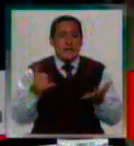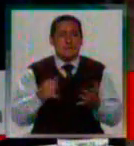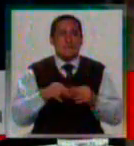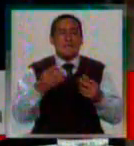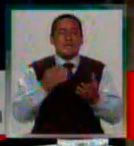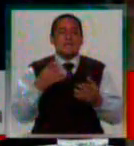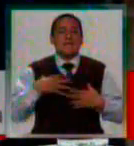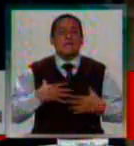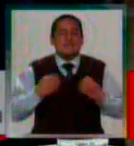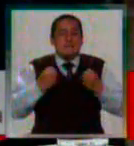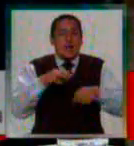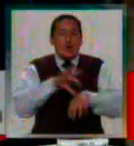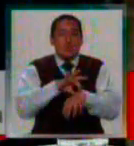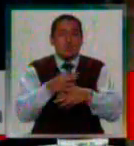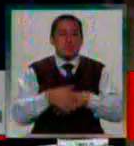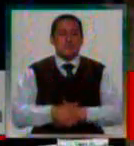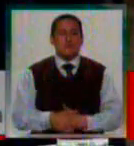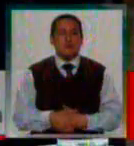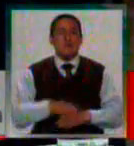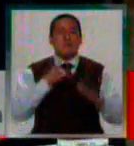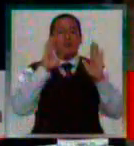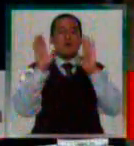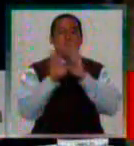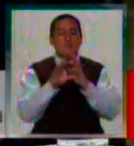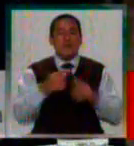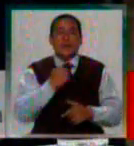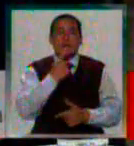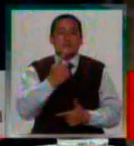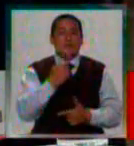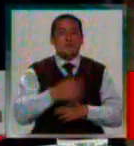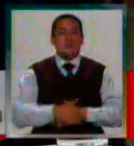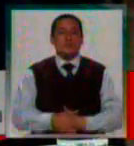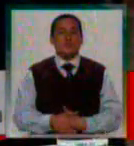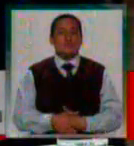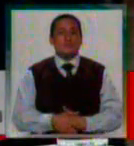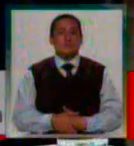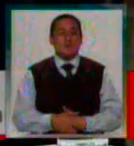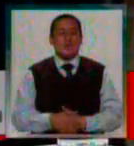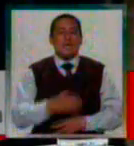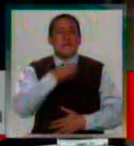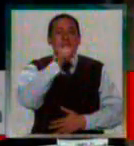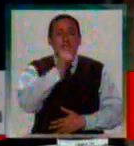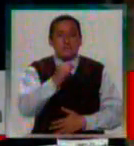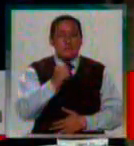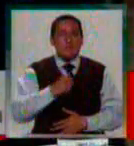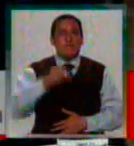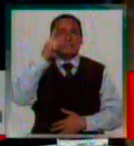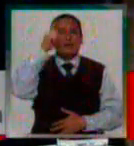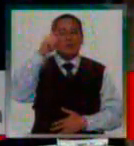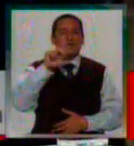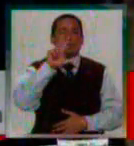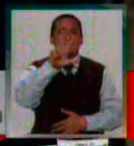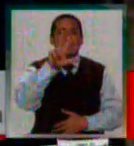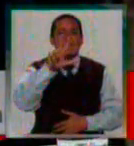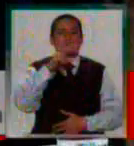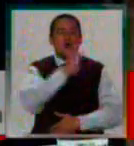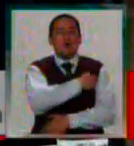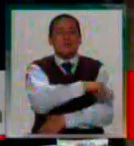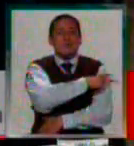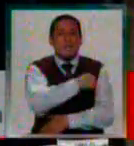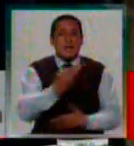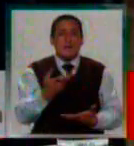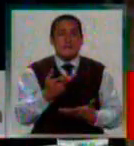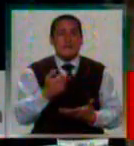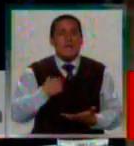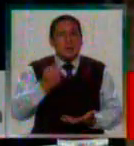salud hemos eh Por ejemplo eh estamos eh en diciembre estamos inaugurando tres hospitales claro